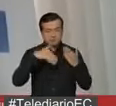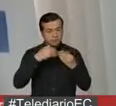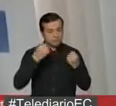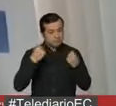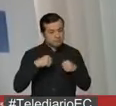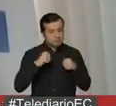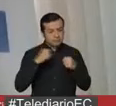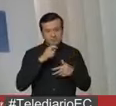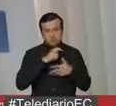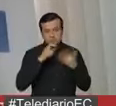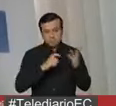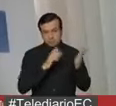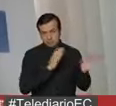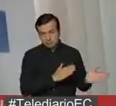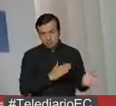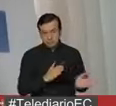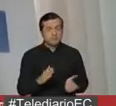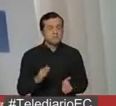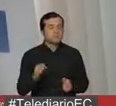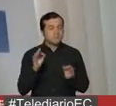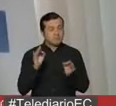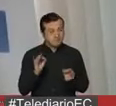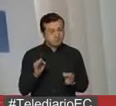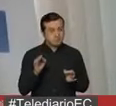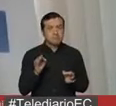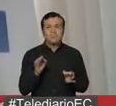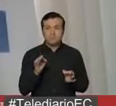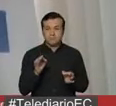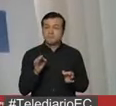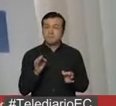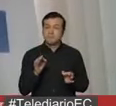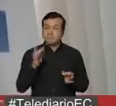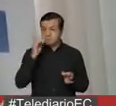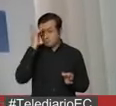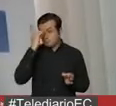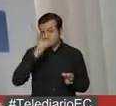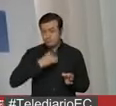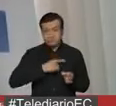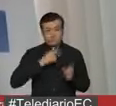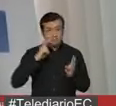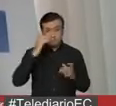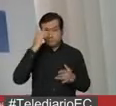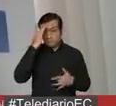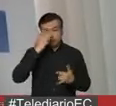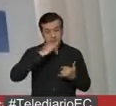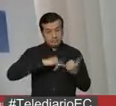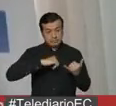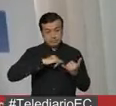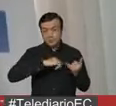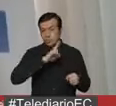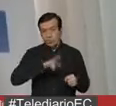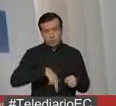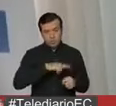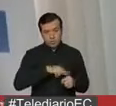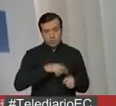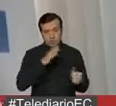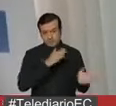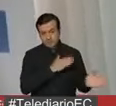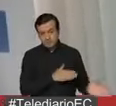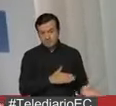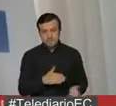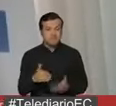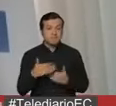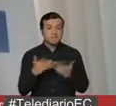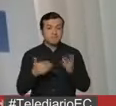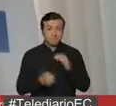que son necesarias tomar, que son medidas epidemiológicas clásicas. Esto quiere decir